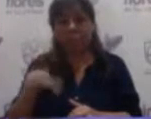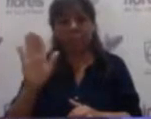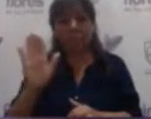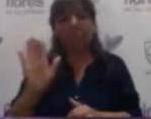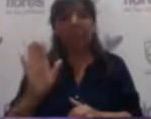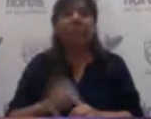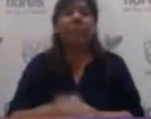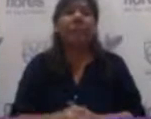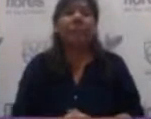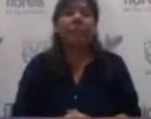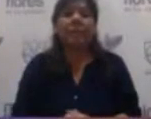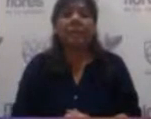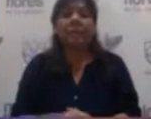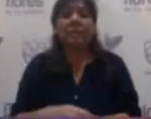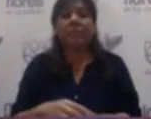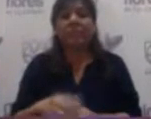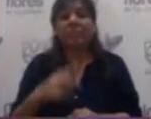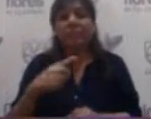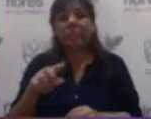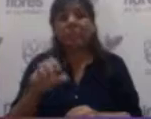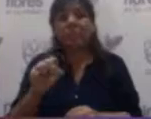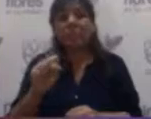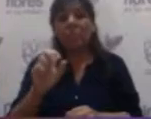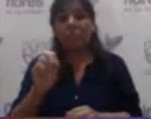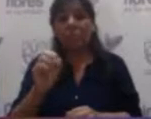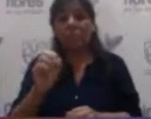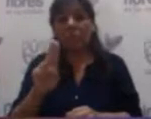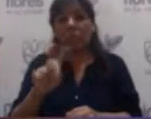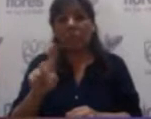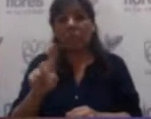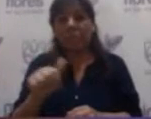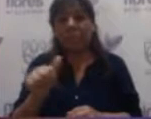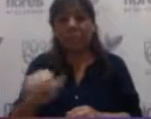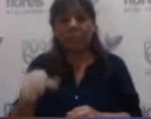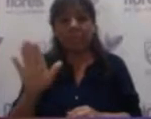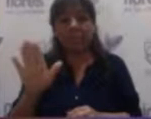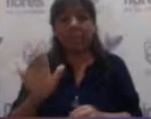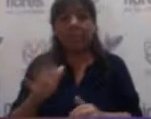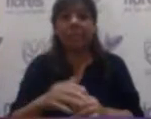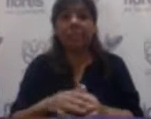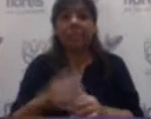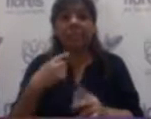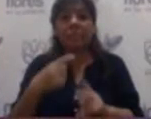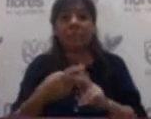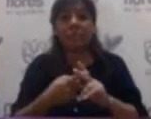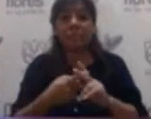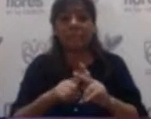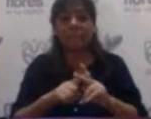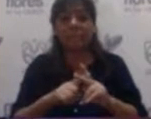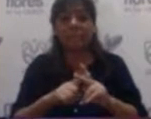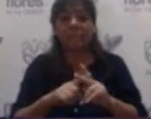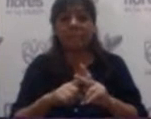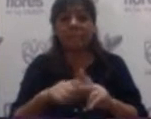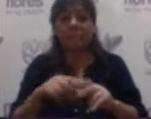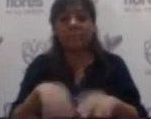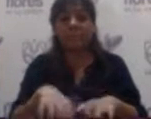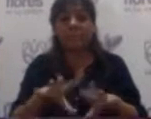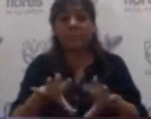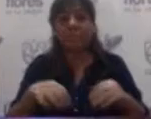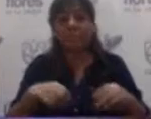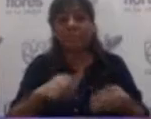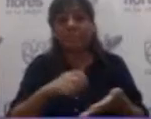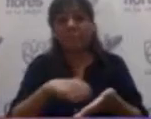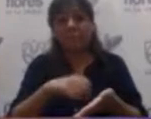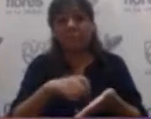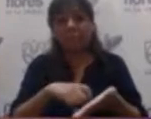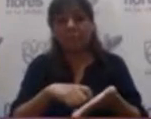Muy bien, con el quórum reglamentario damos por instalada la sesión y vamos al primer punto, que es la aprobación de